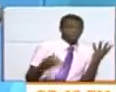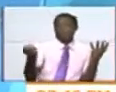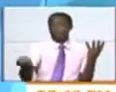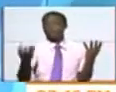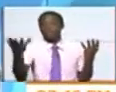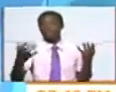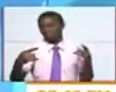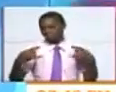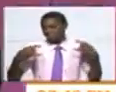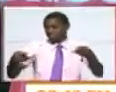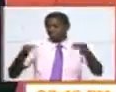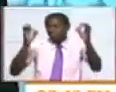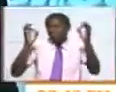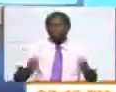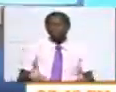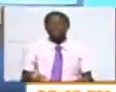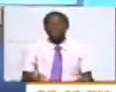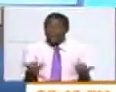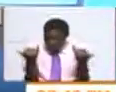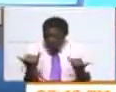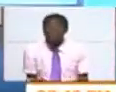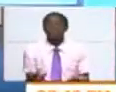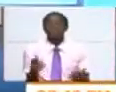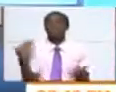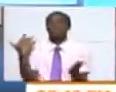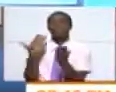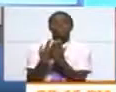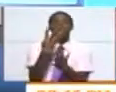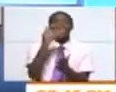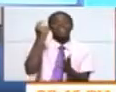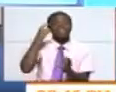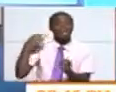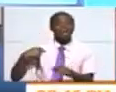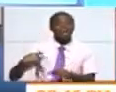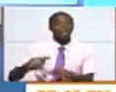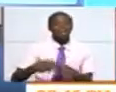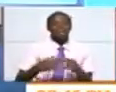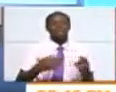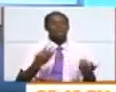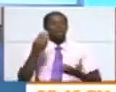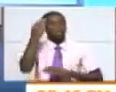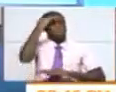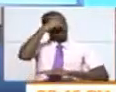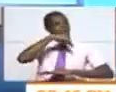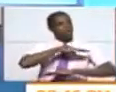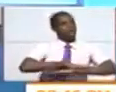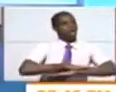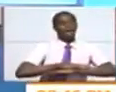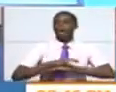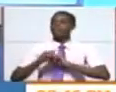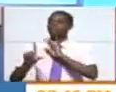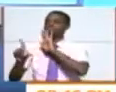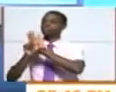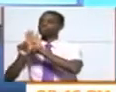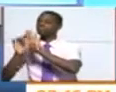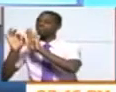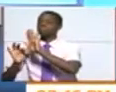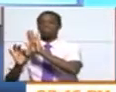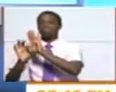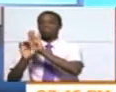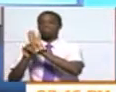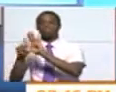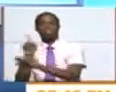Nos están trastocando en estos casi 40 días la moral y lo jurídico.